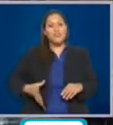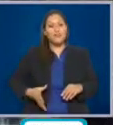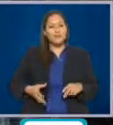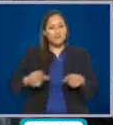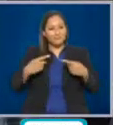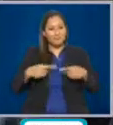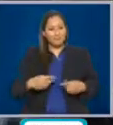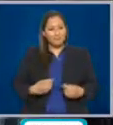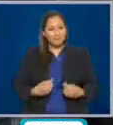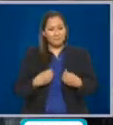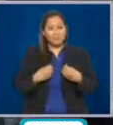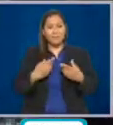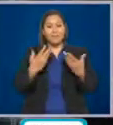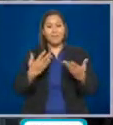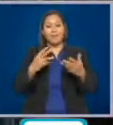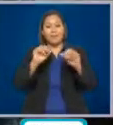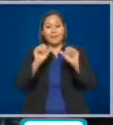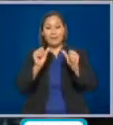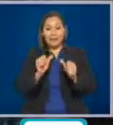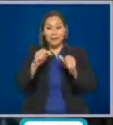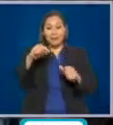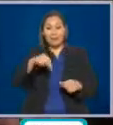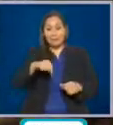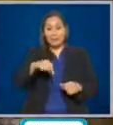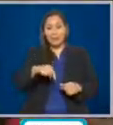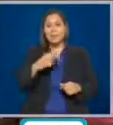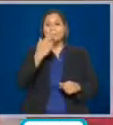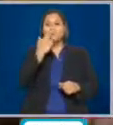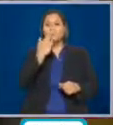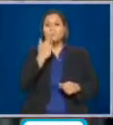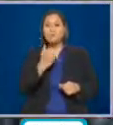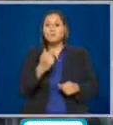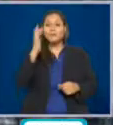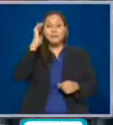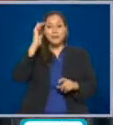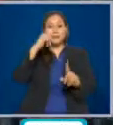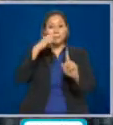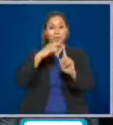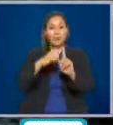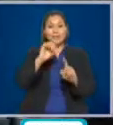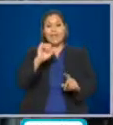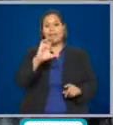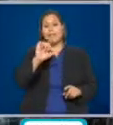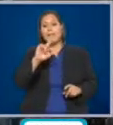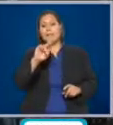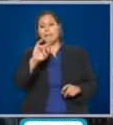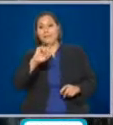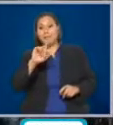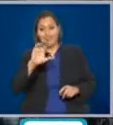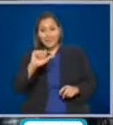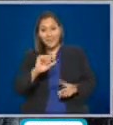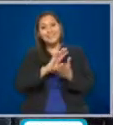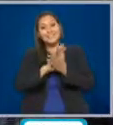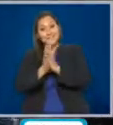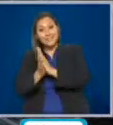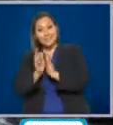los habitantes, artesanos y artistas del dulce de Santa Cruz. Acalpisca. ¿Qué quiere